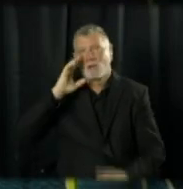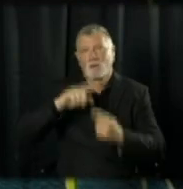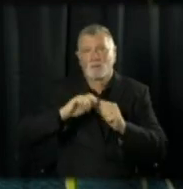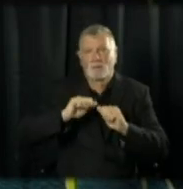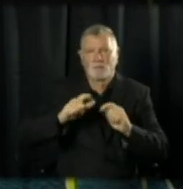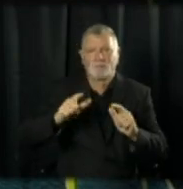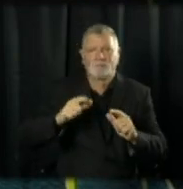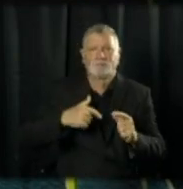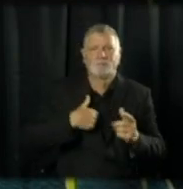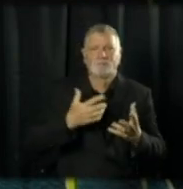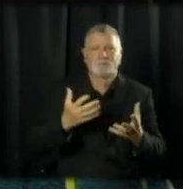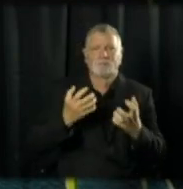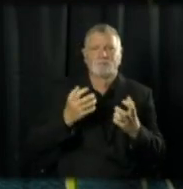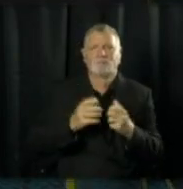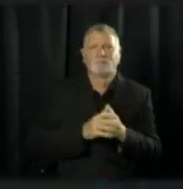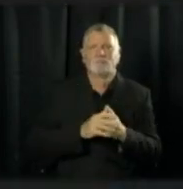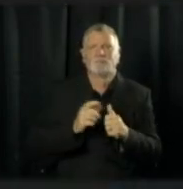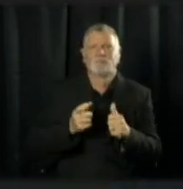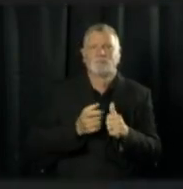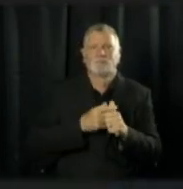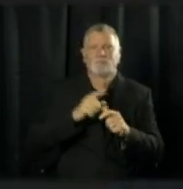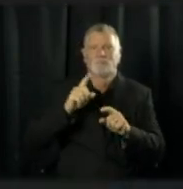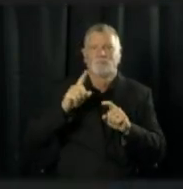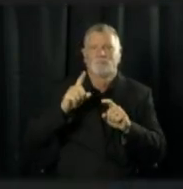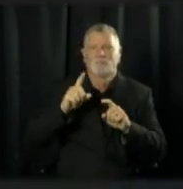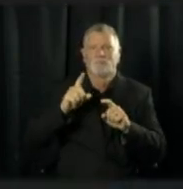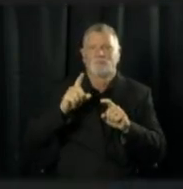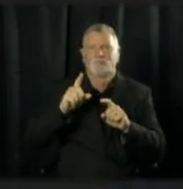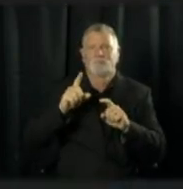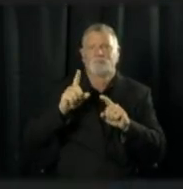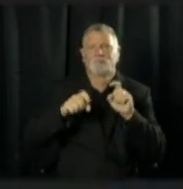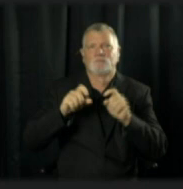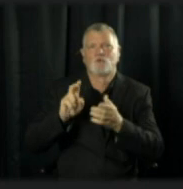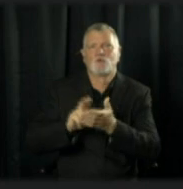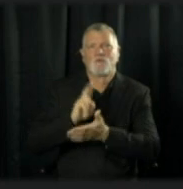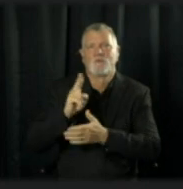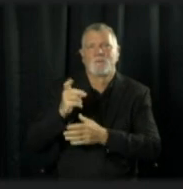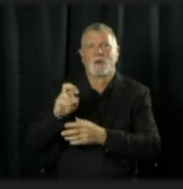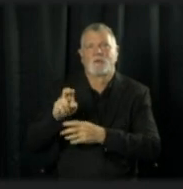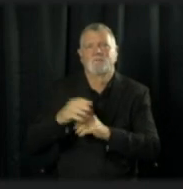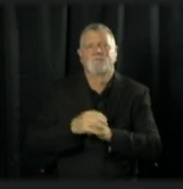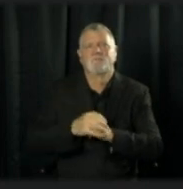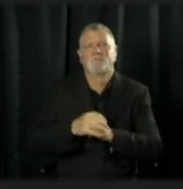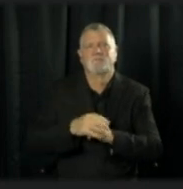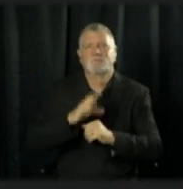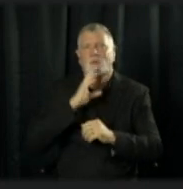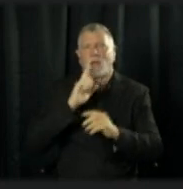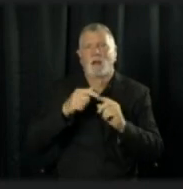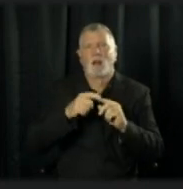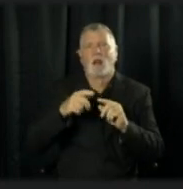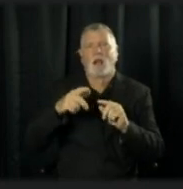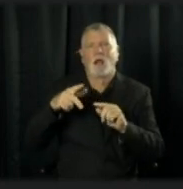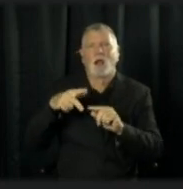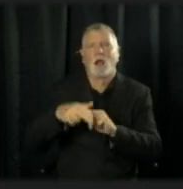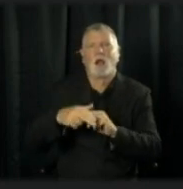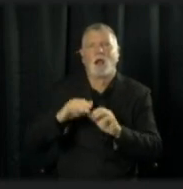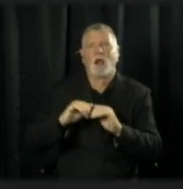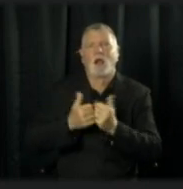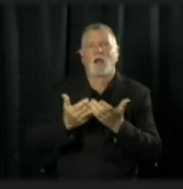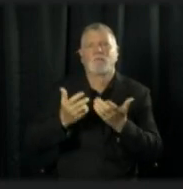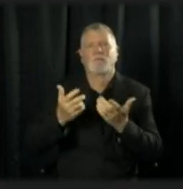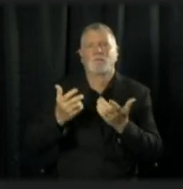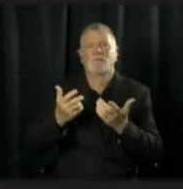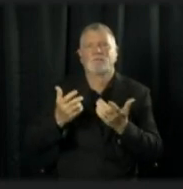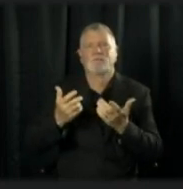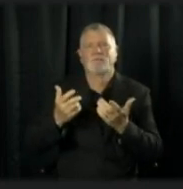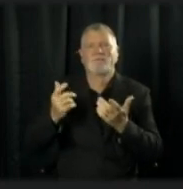Sí, hola a todos. Tengo la primera pregunta sobre la UPR. Estaban hablando sobre los cortes